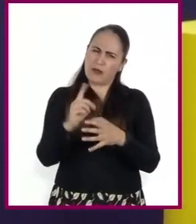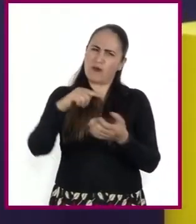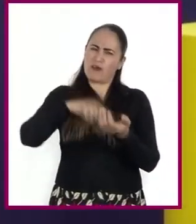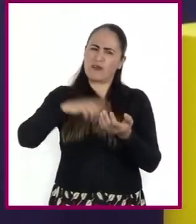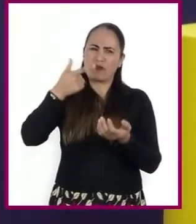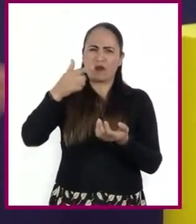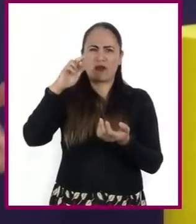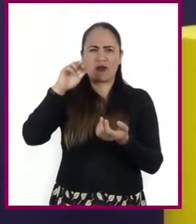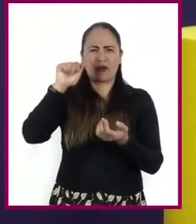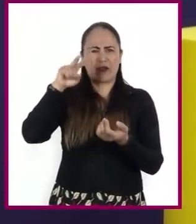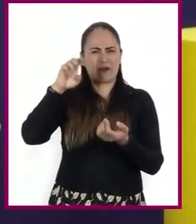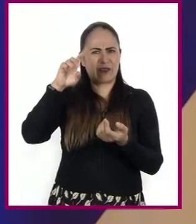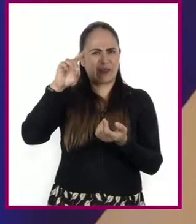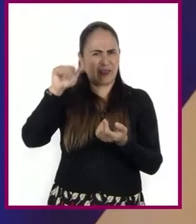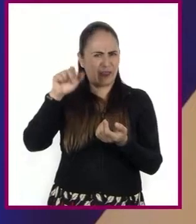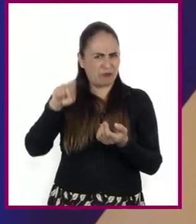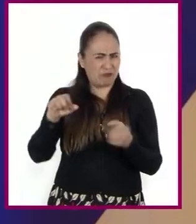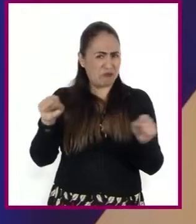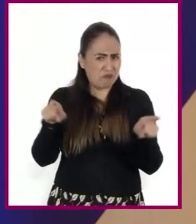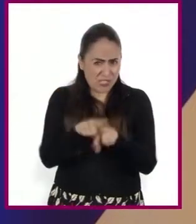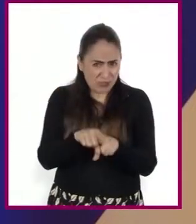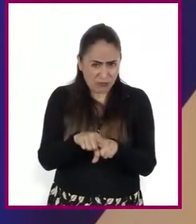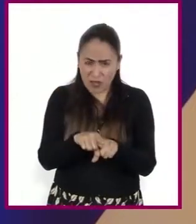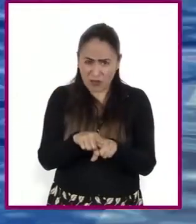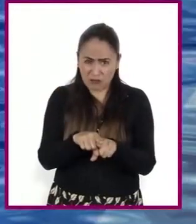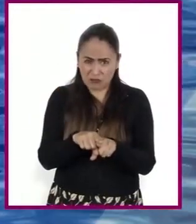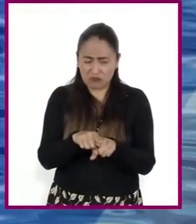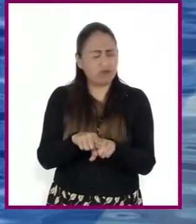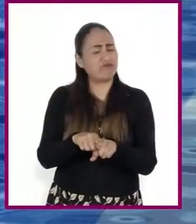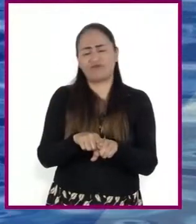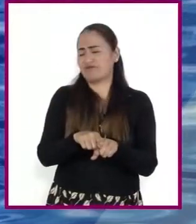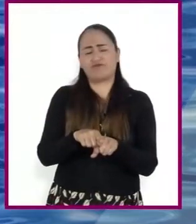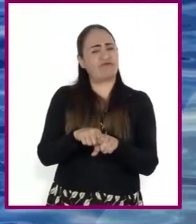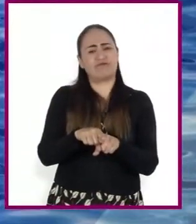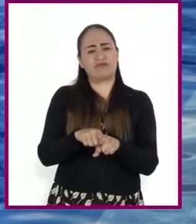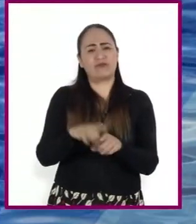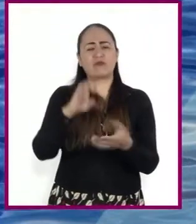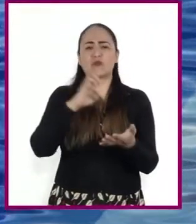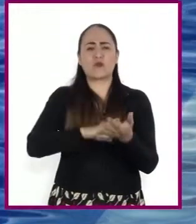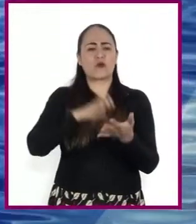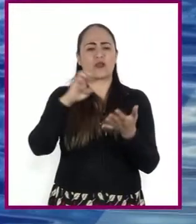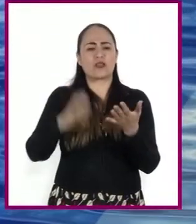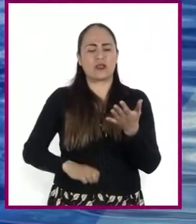no es la misma en cada lugar? Así es. Por ejemplo, la